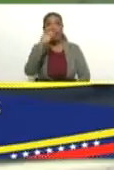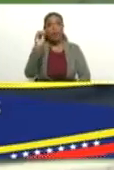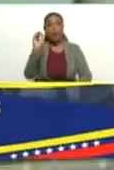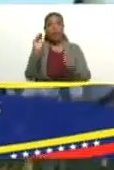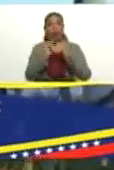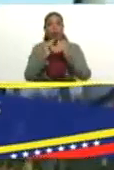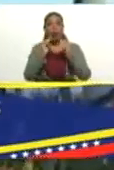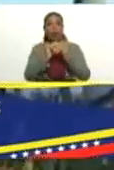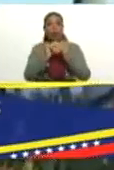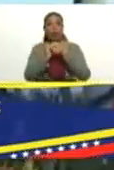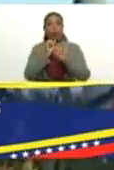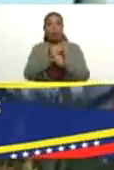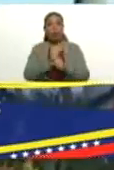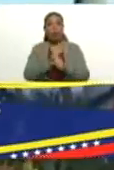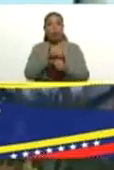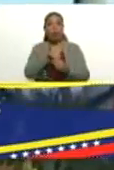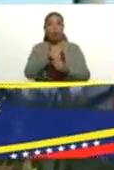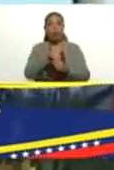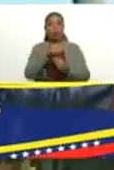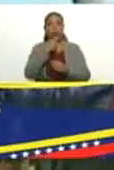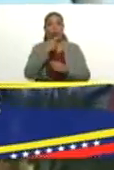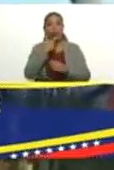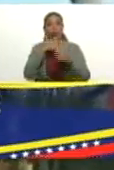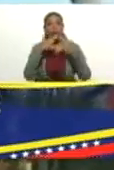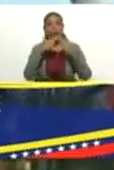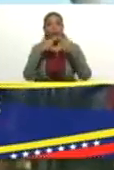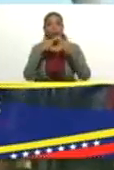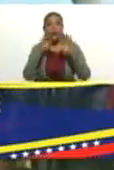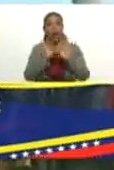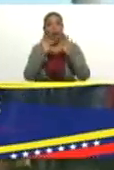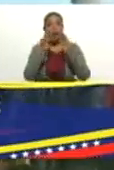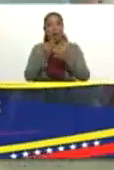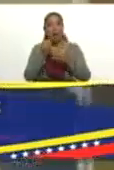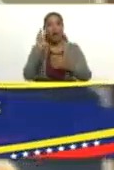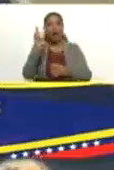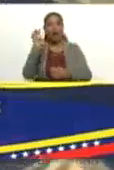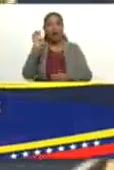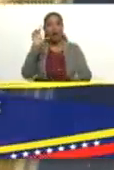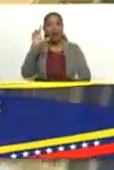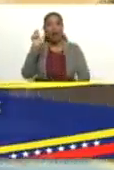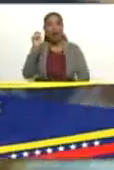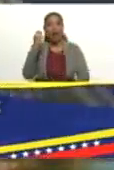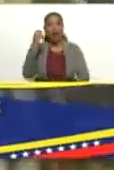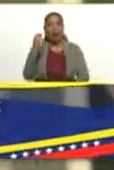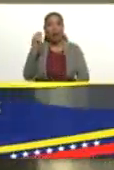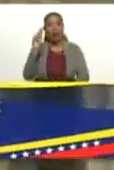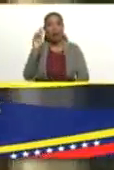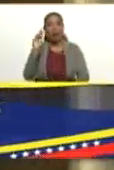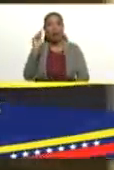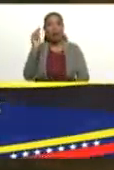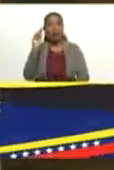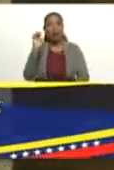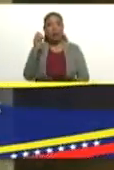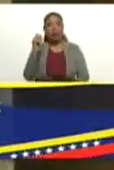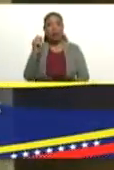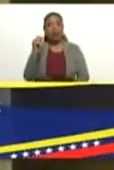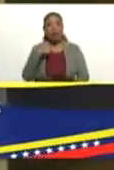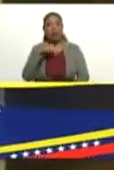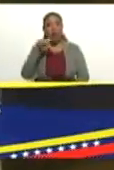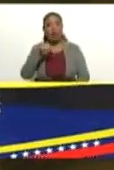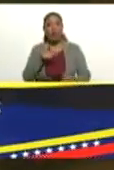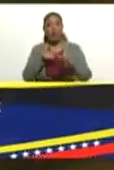Nos esperan adentro, pues en esta hermosa vivienda, la familia Velázquez Cordero. Estamos ingresando a la vivienda de la